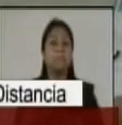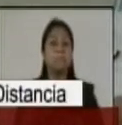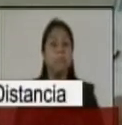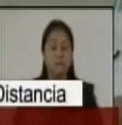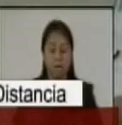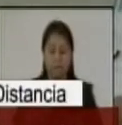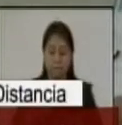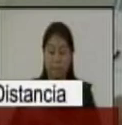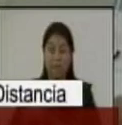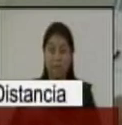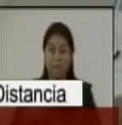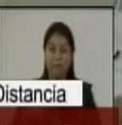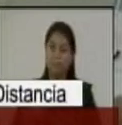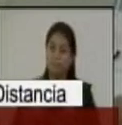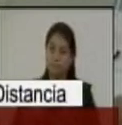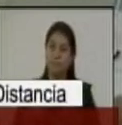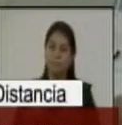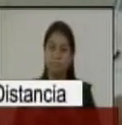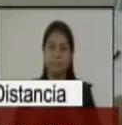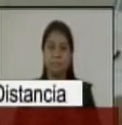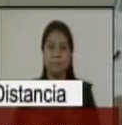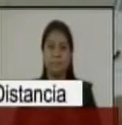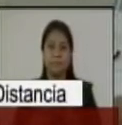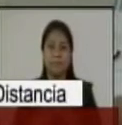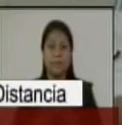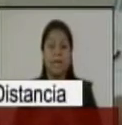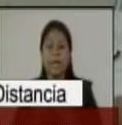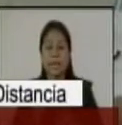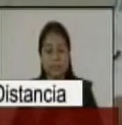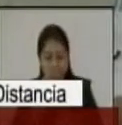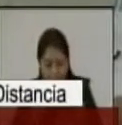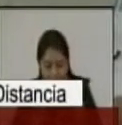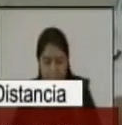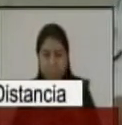familia, es quedarse en casa, es guardarse.